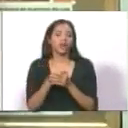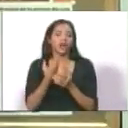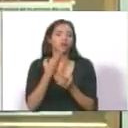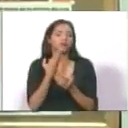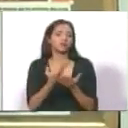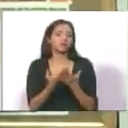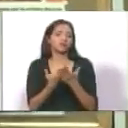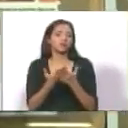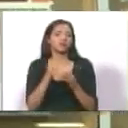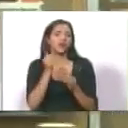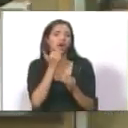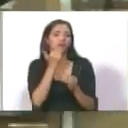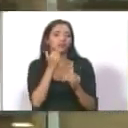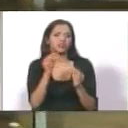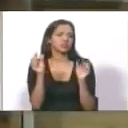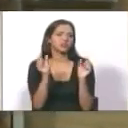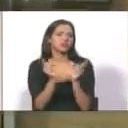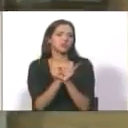sencillito.